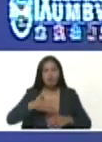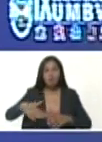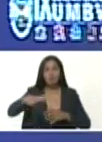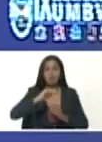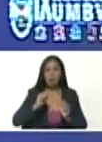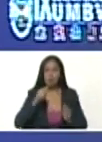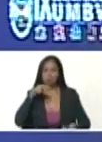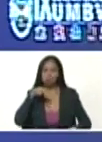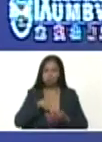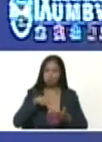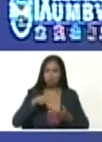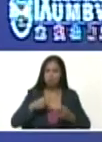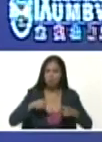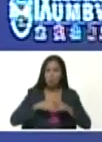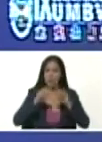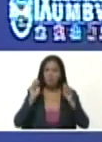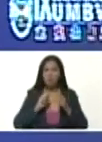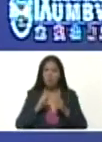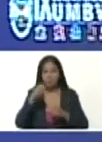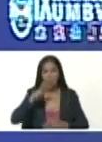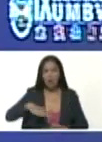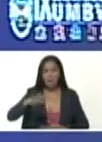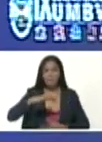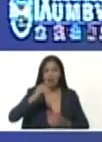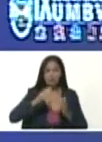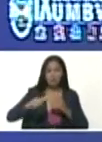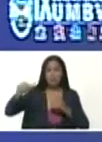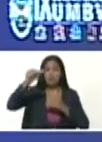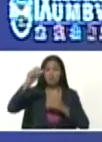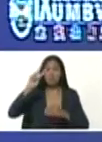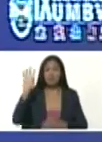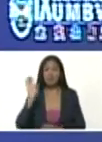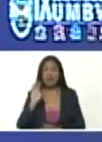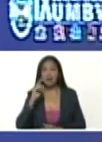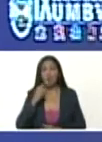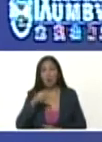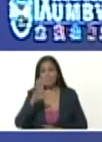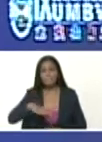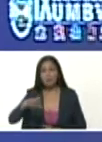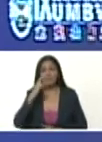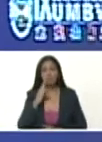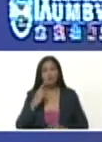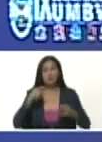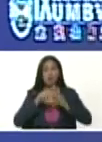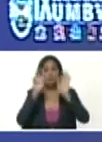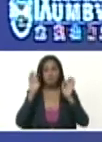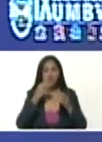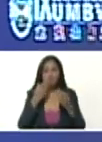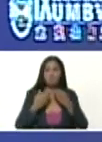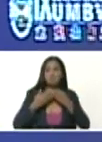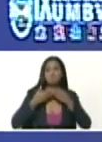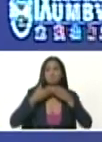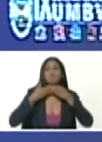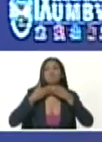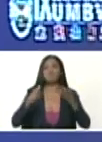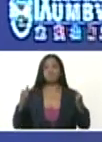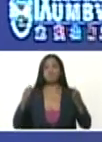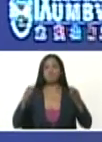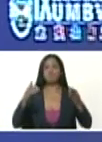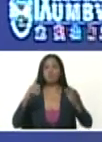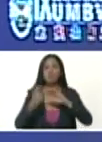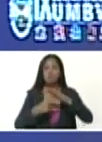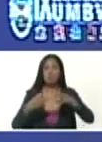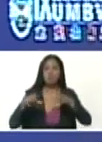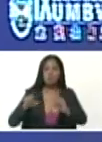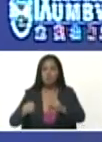pie, en la Plaza Mayor de Caracas, hoy Plaza Bolívar, se rebelaron contra la